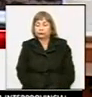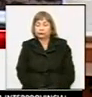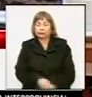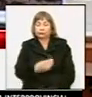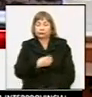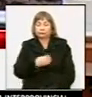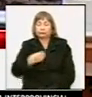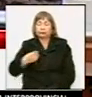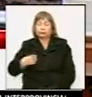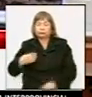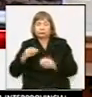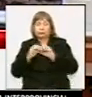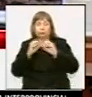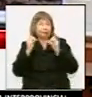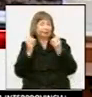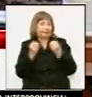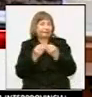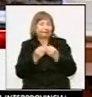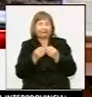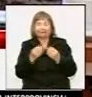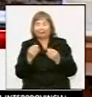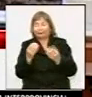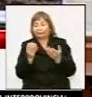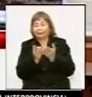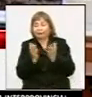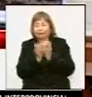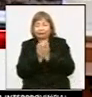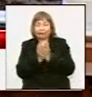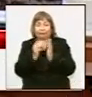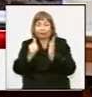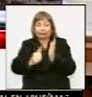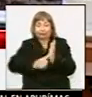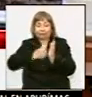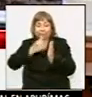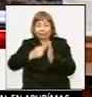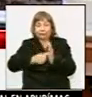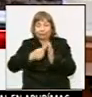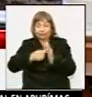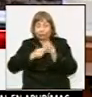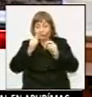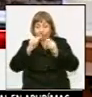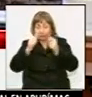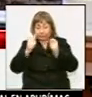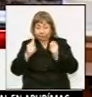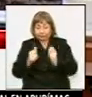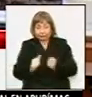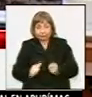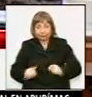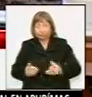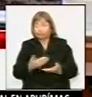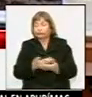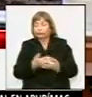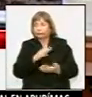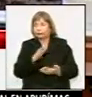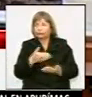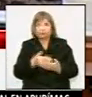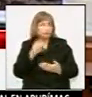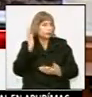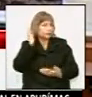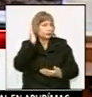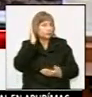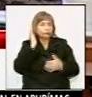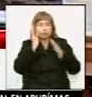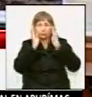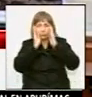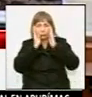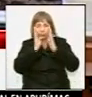miembros y organismos de la sociedad civil, como el Colegio de Arqueólogos en este caso. Y a todo esto escuchamos y